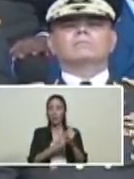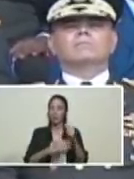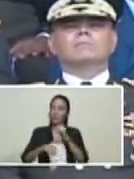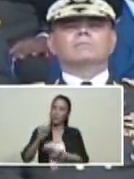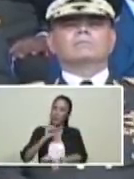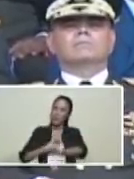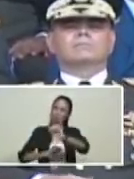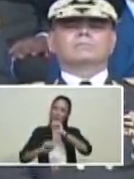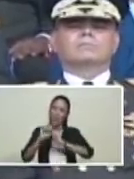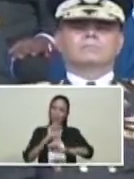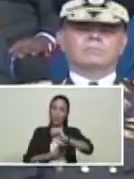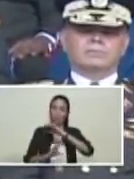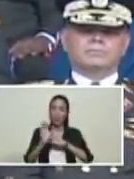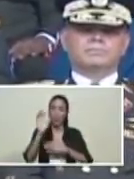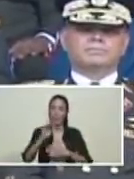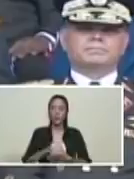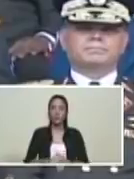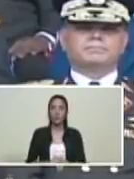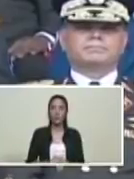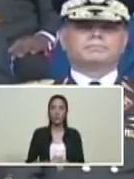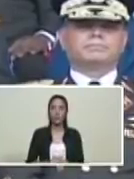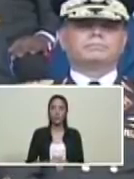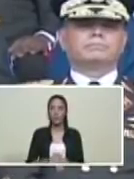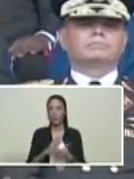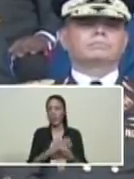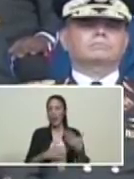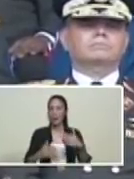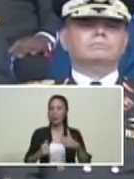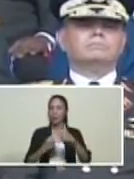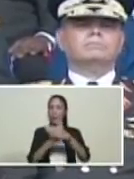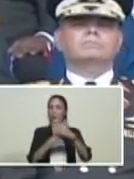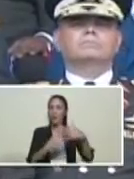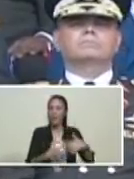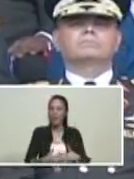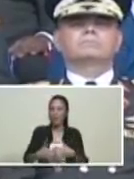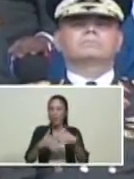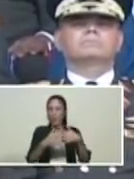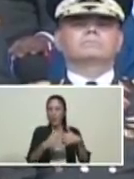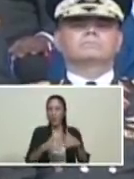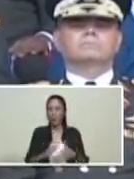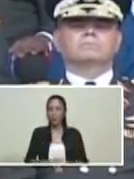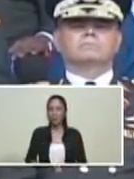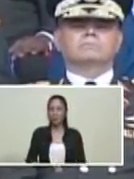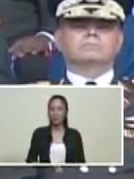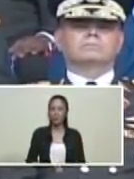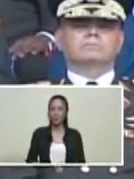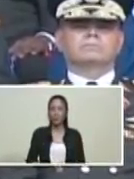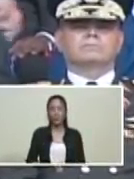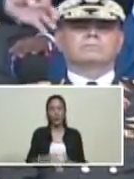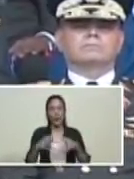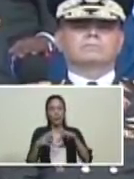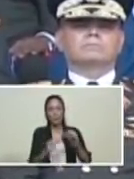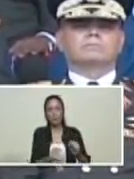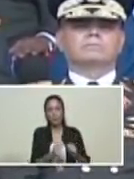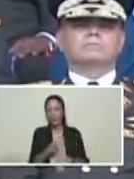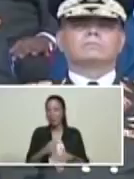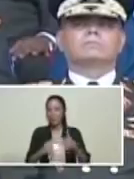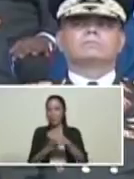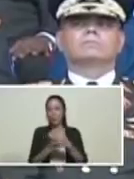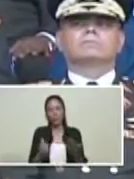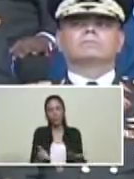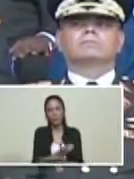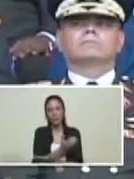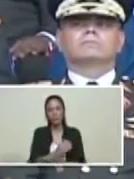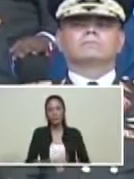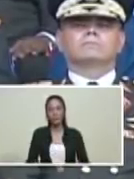la nación contra el imperio los imperios y construyó la doctrina de la nación independiente